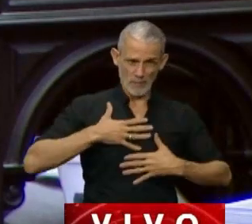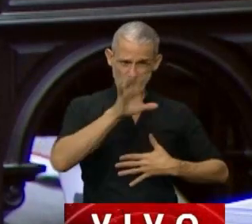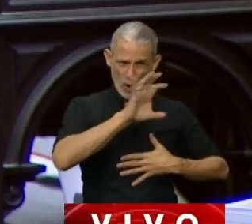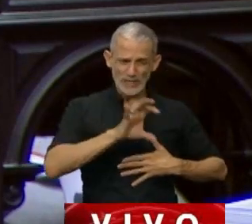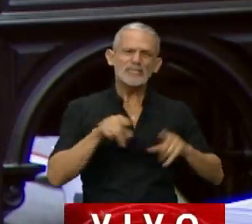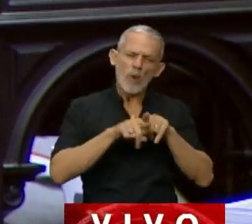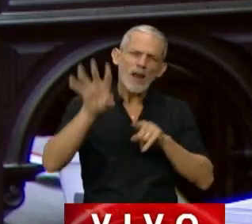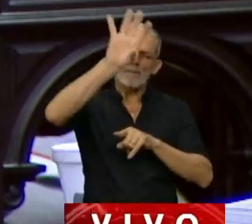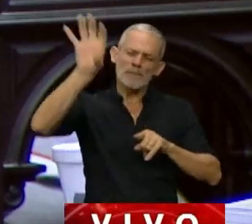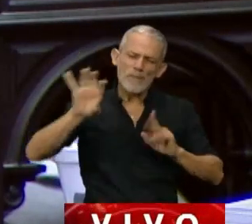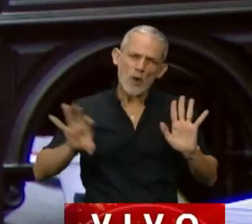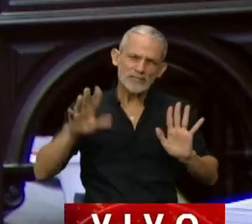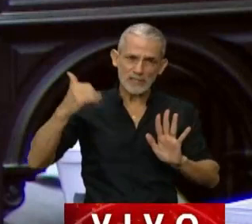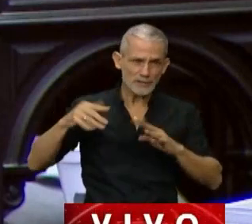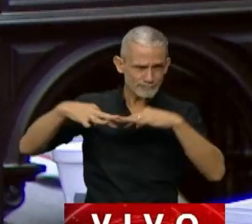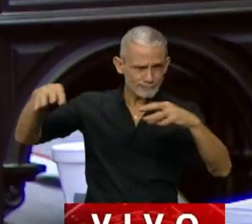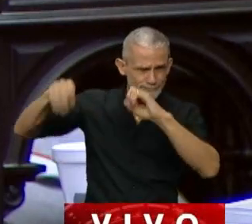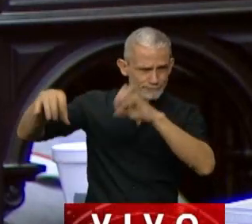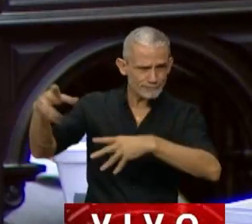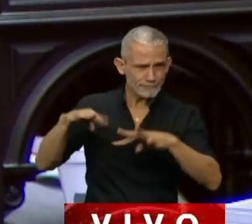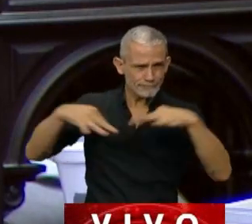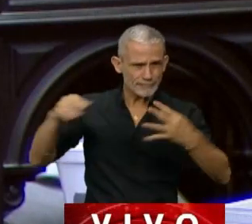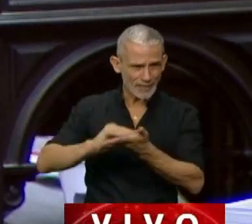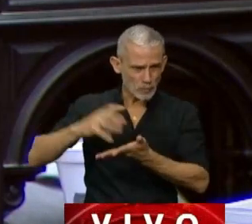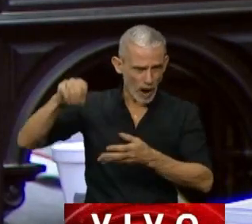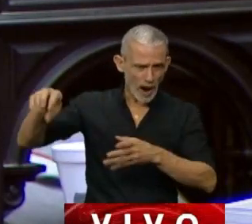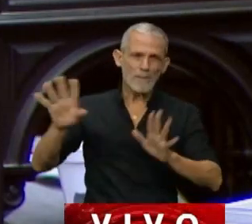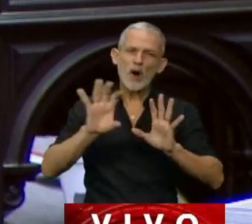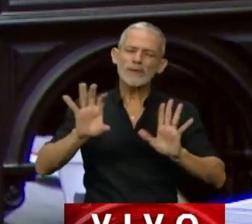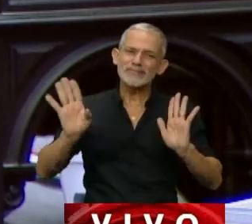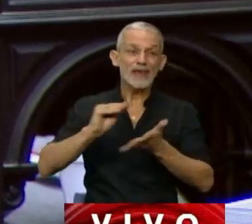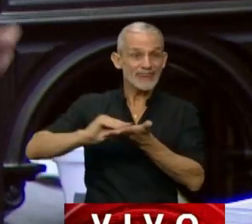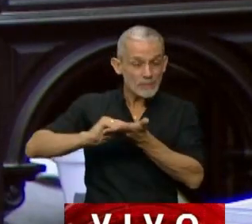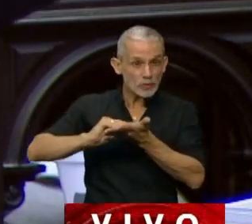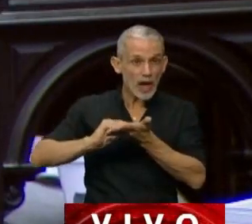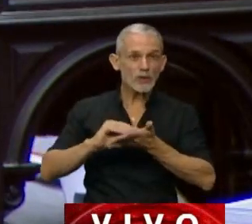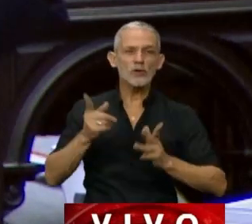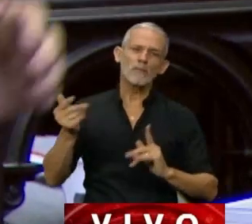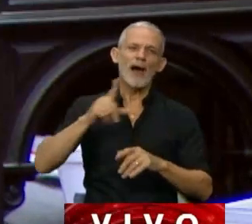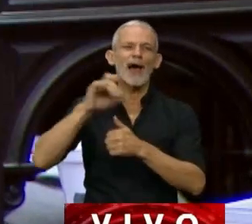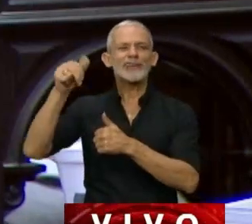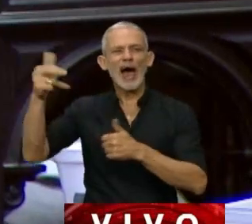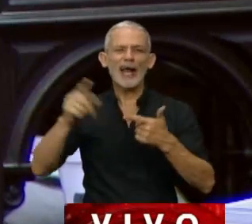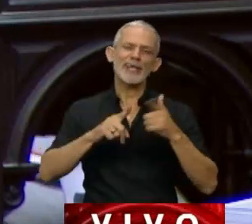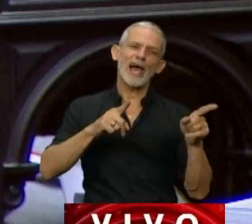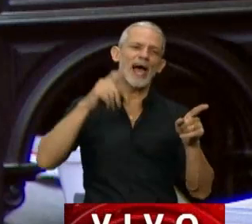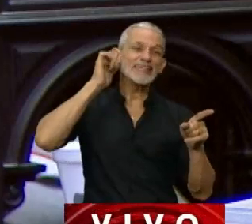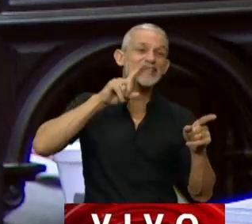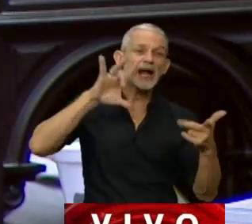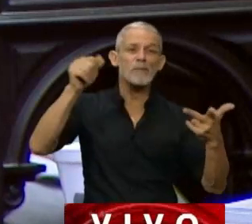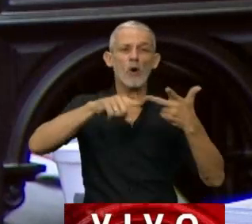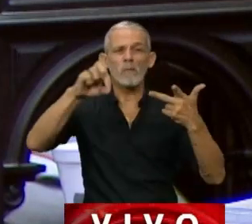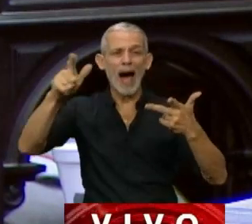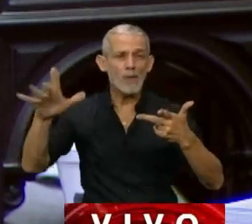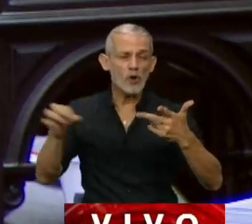provincia, como en muchas provincias que están representadas acá en esta Cámara Baja, los diputados somos Tania, Guillermo,